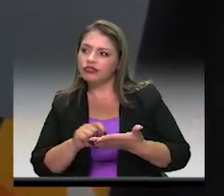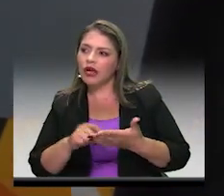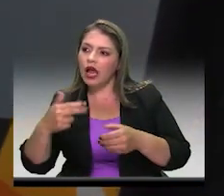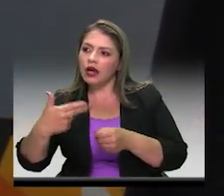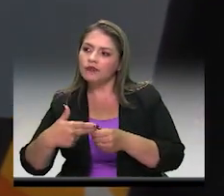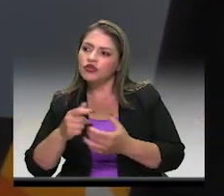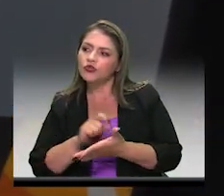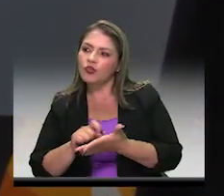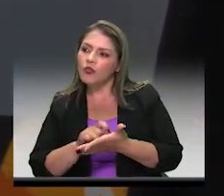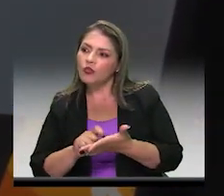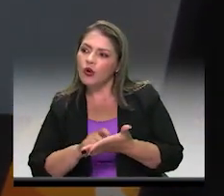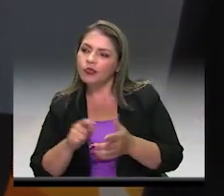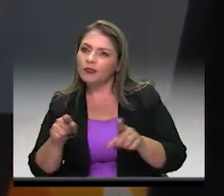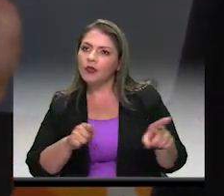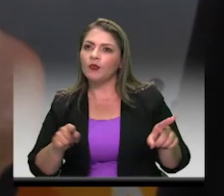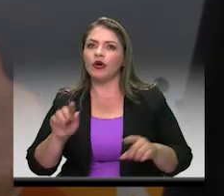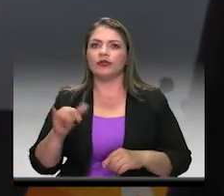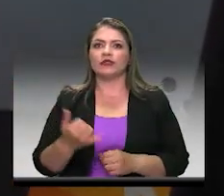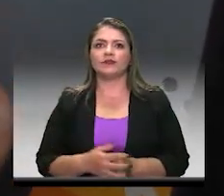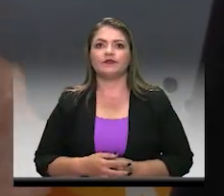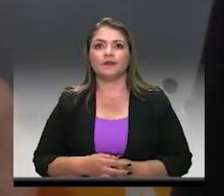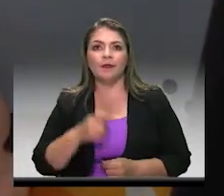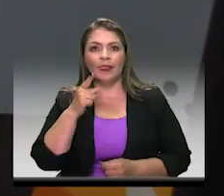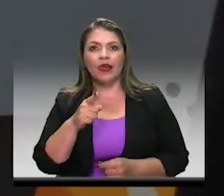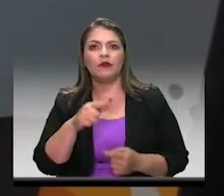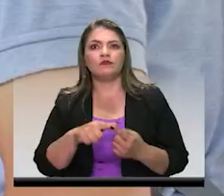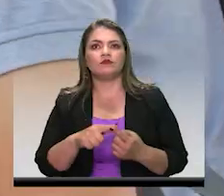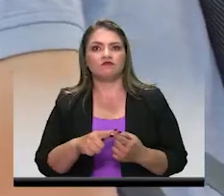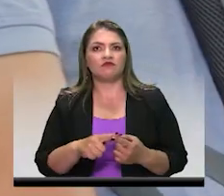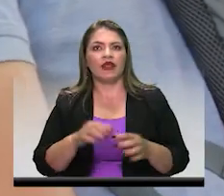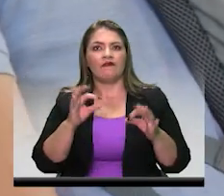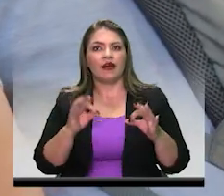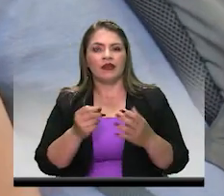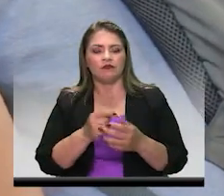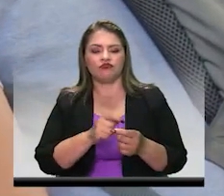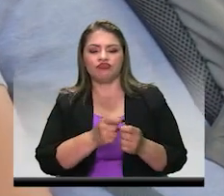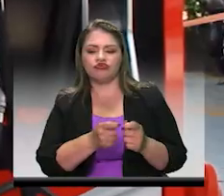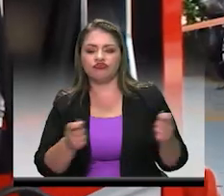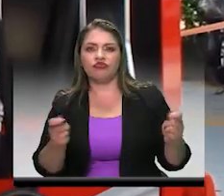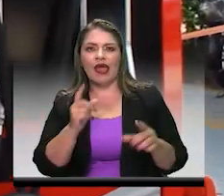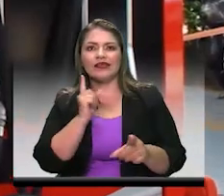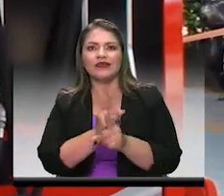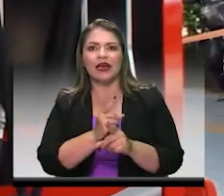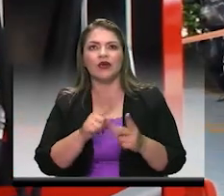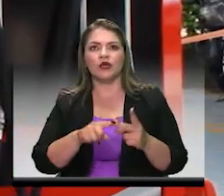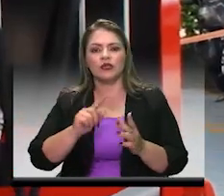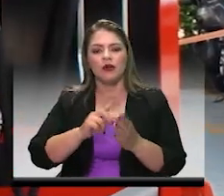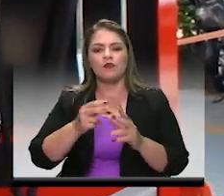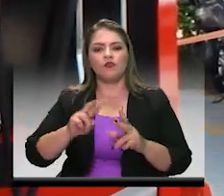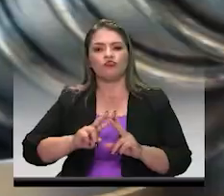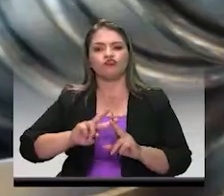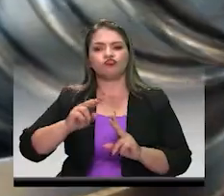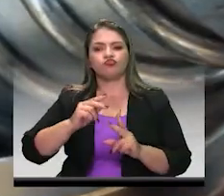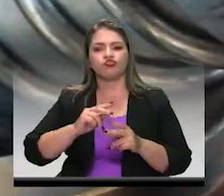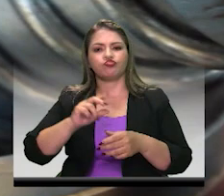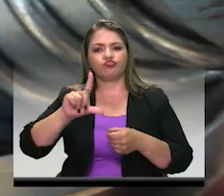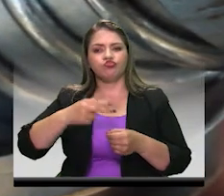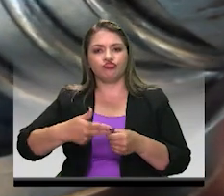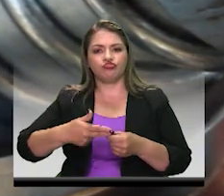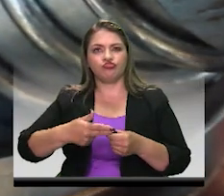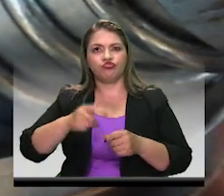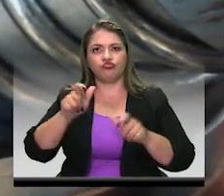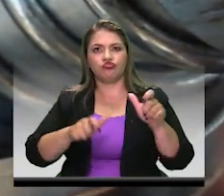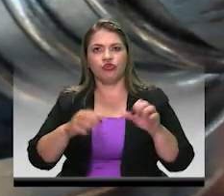combustible, lo cual permite identificar la exactitud y confiabilidad del volumen en litros suministrados a los conductores